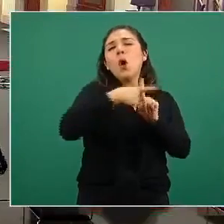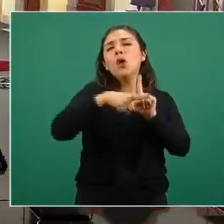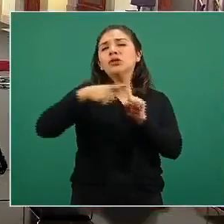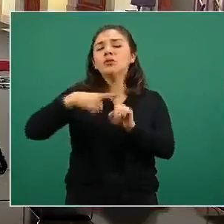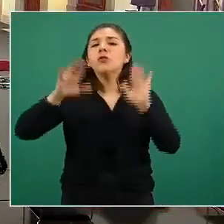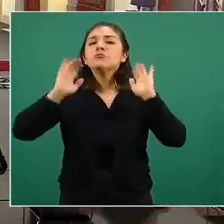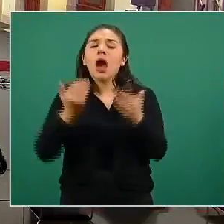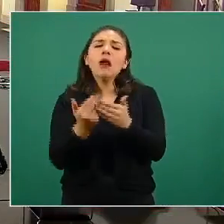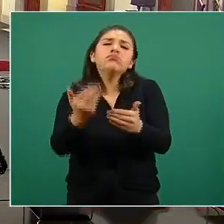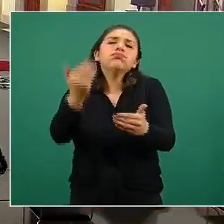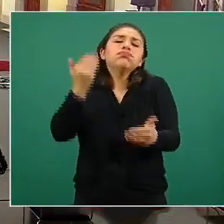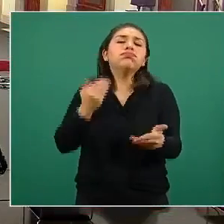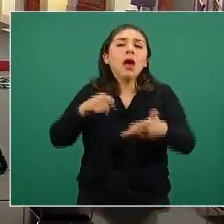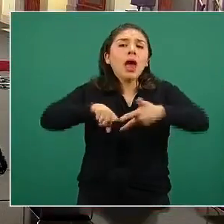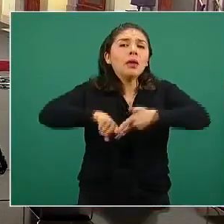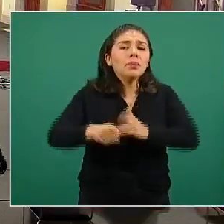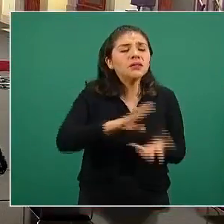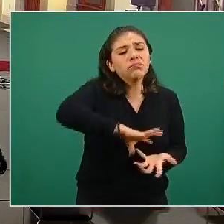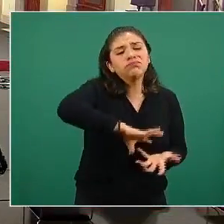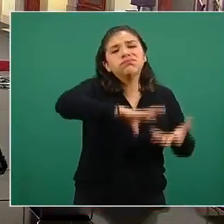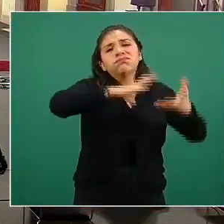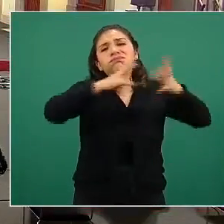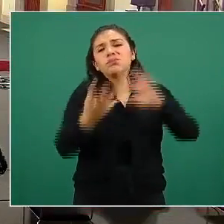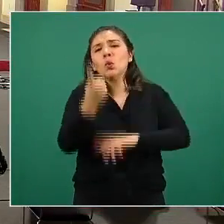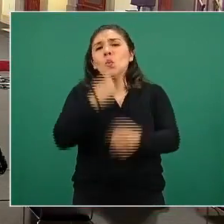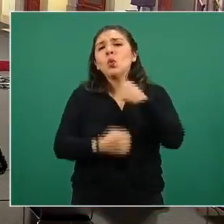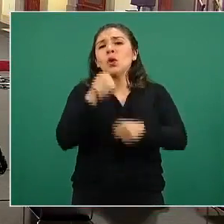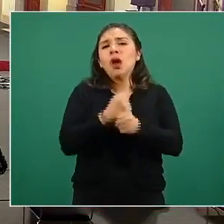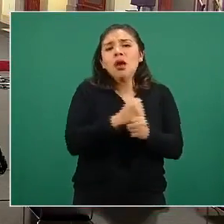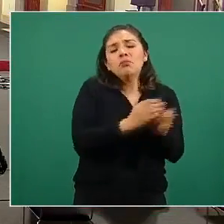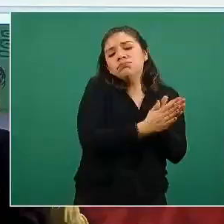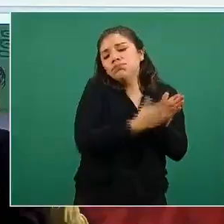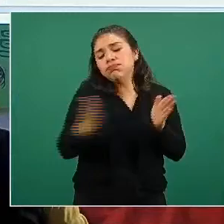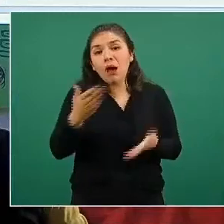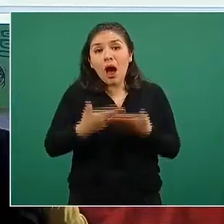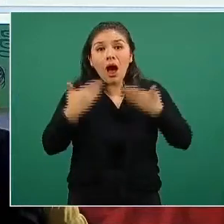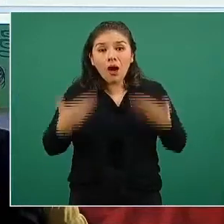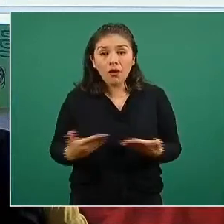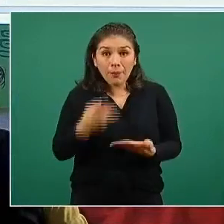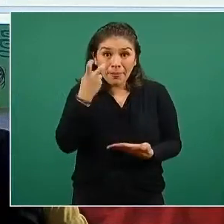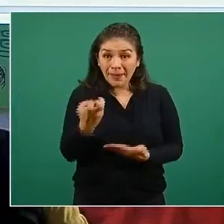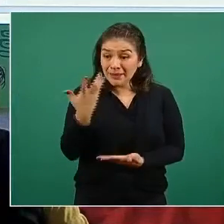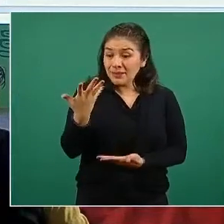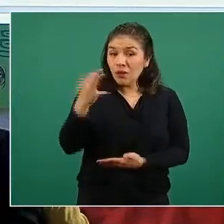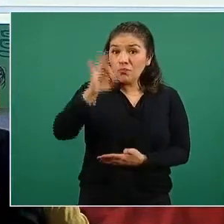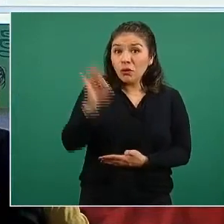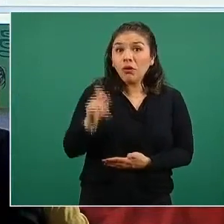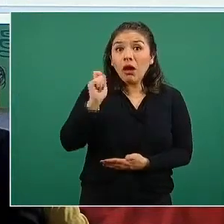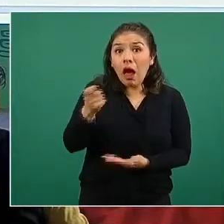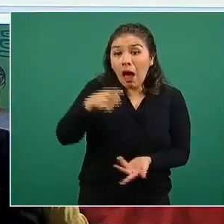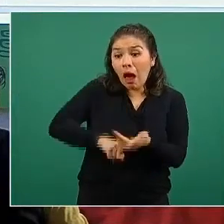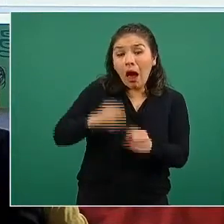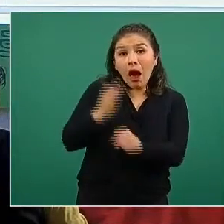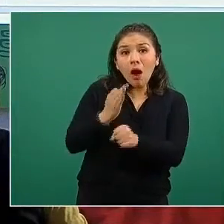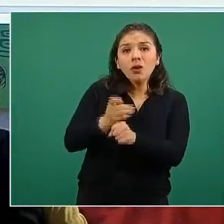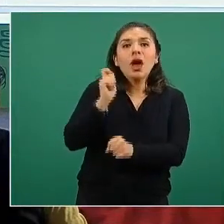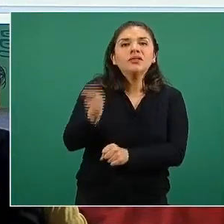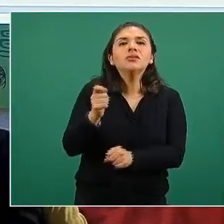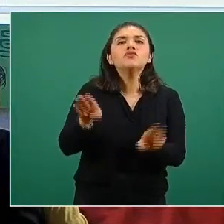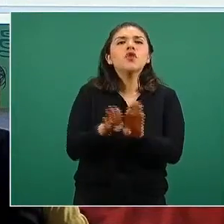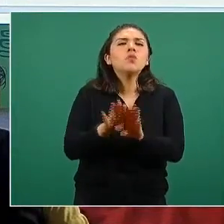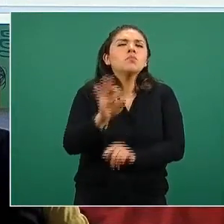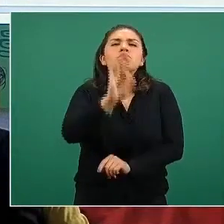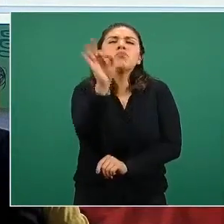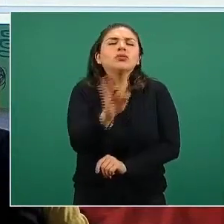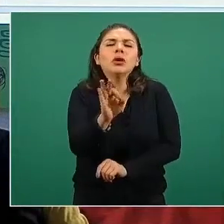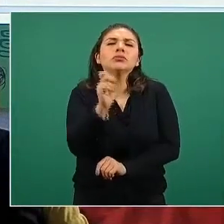dado durante toda la evolución epidémica en México. Y bueno, este 5% es prácticamente una